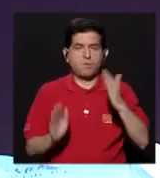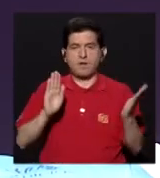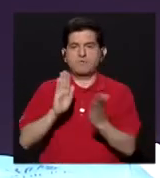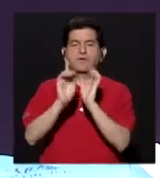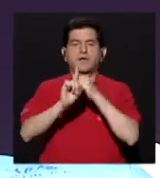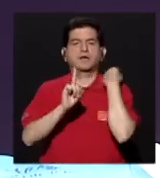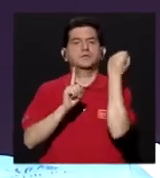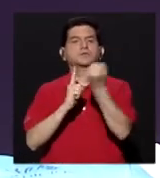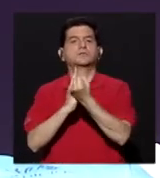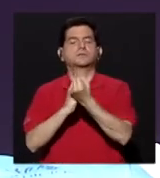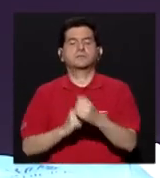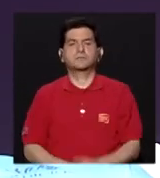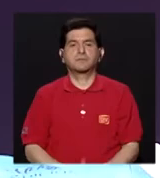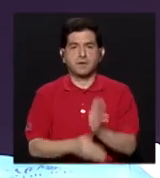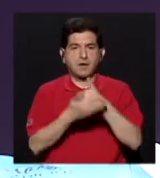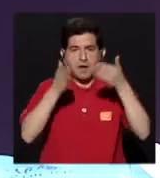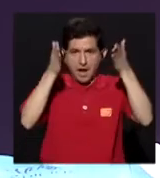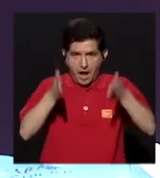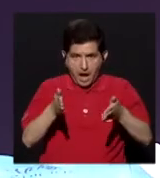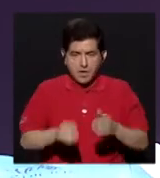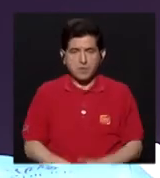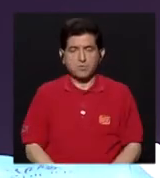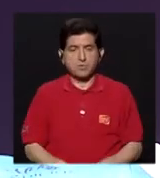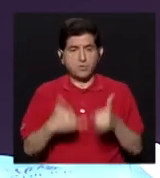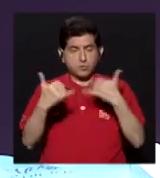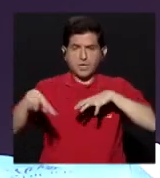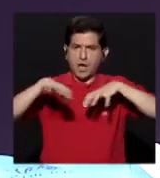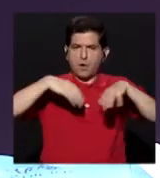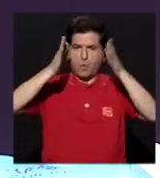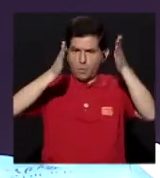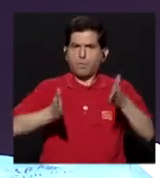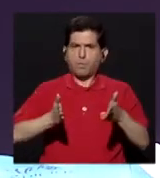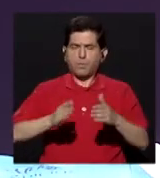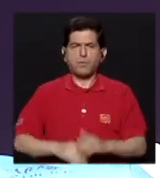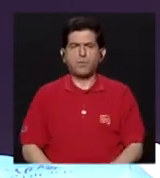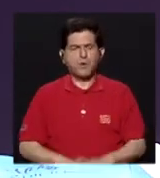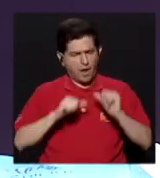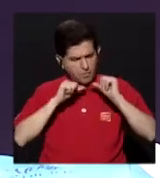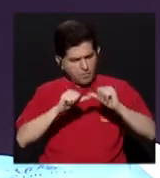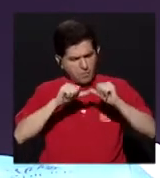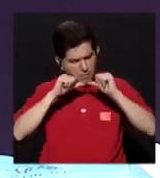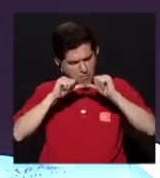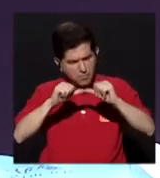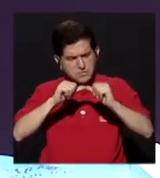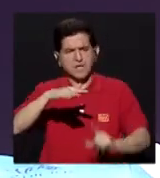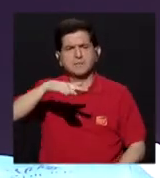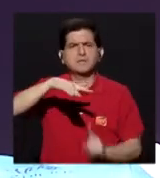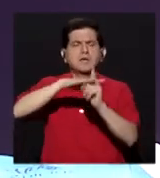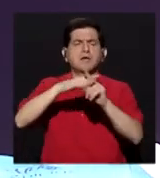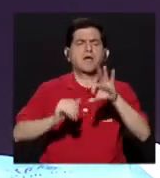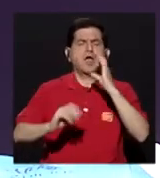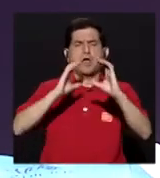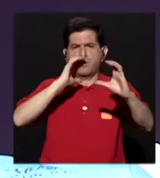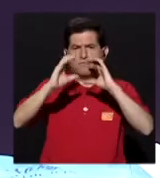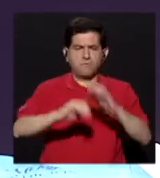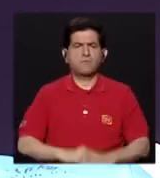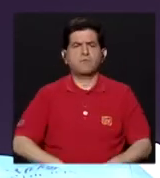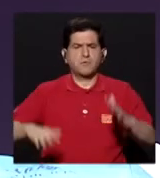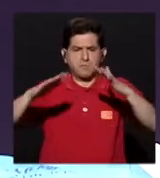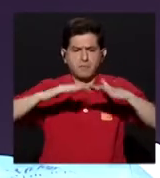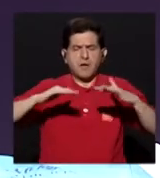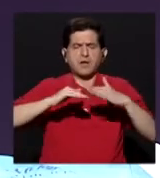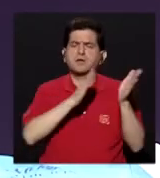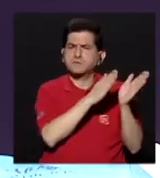Porque algunos y algunas incluso se han convertido en activistas que están constantemente apareciendo en medios de comunicación, en espacios